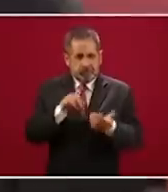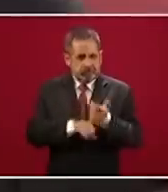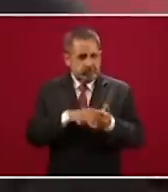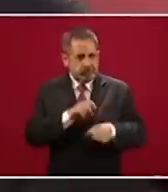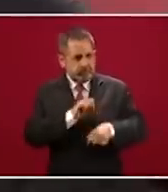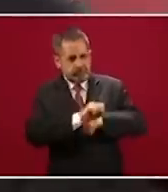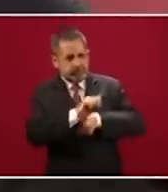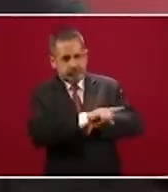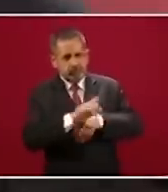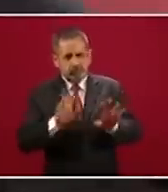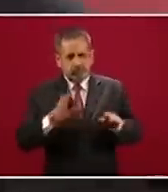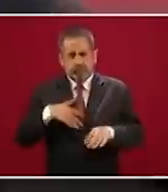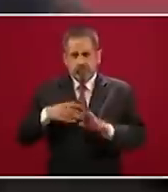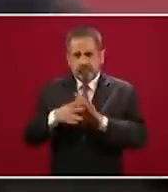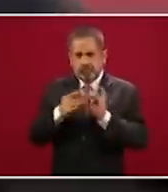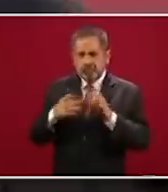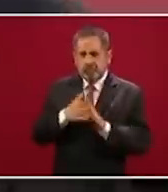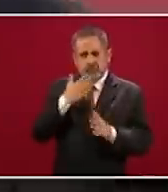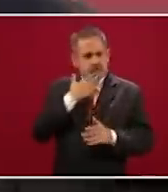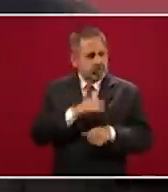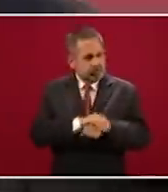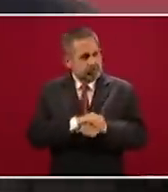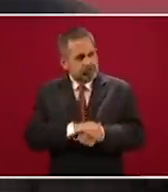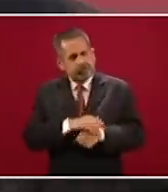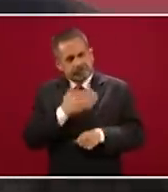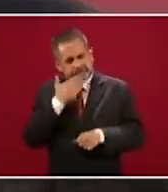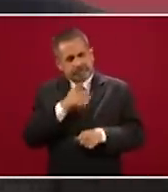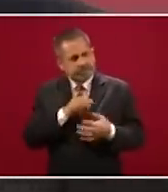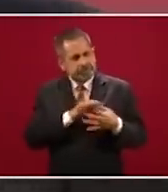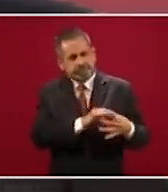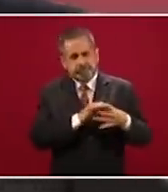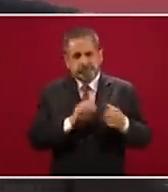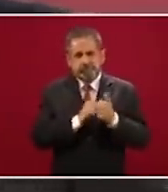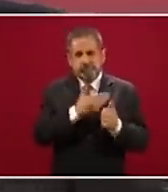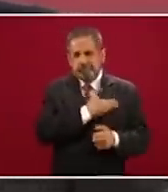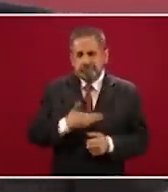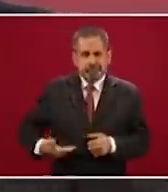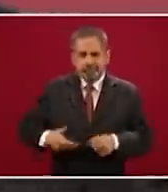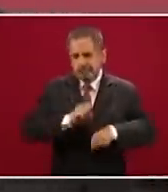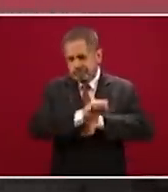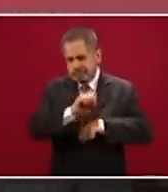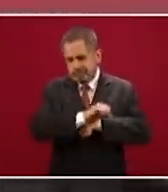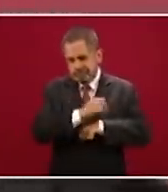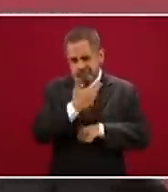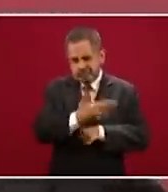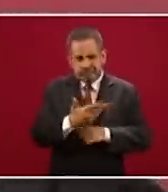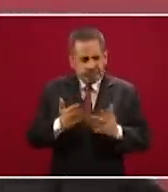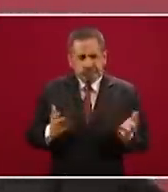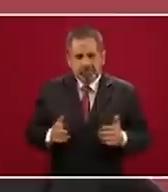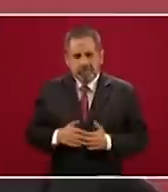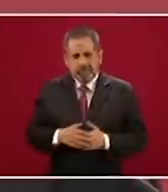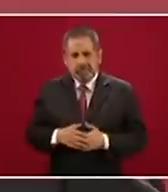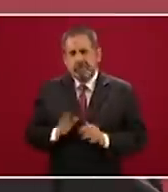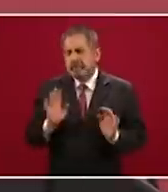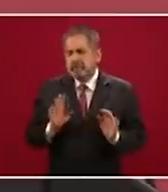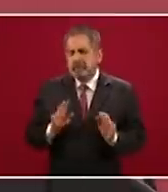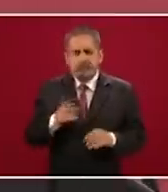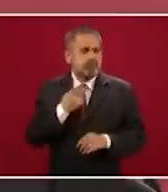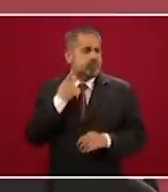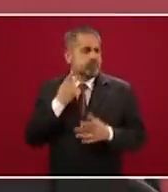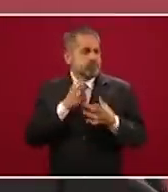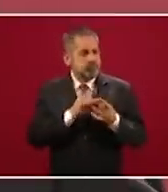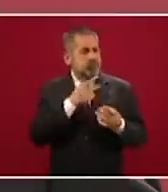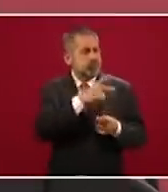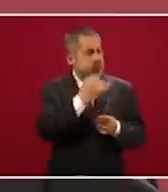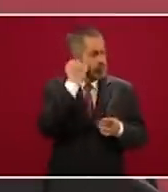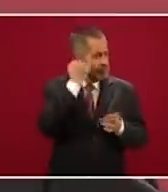Salvador. Yo tengo muy buena amistad con el presidente de El Salvador. ¿Sí? Son políticas que